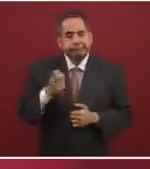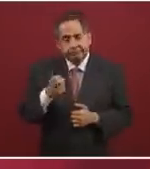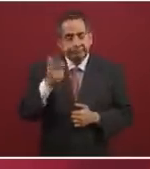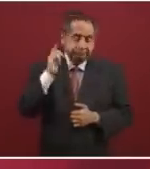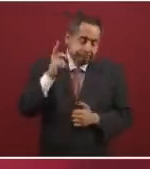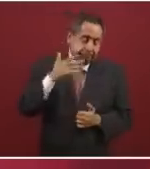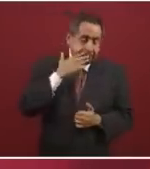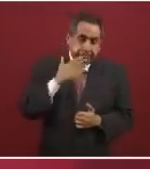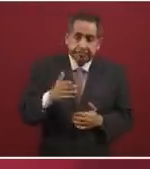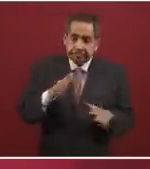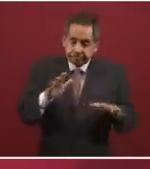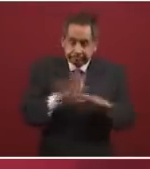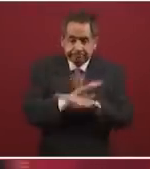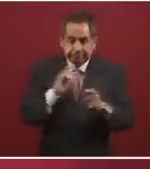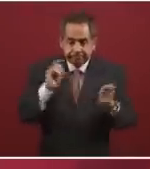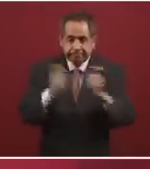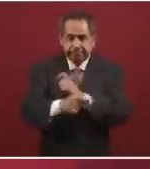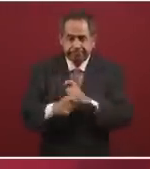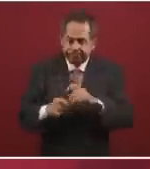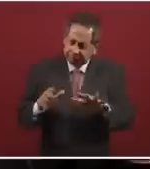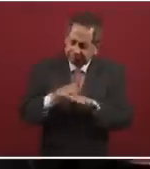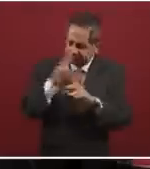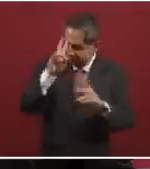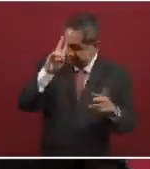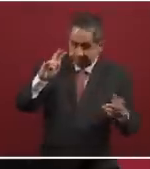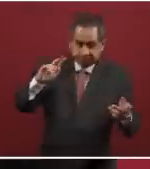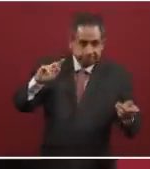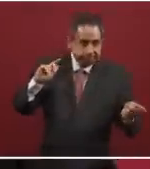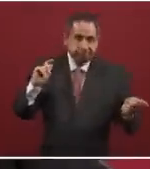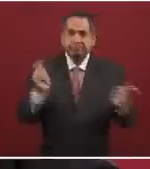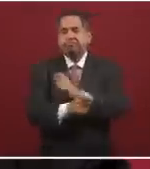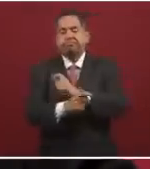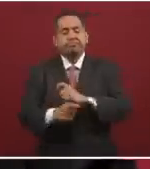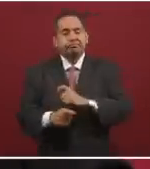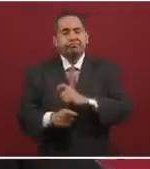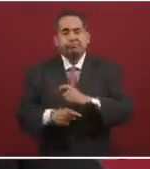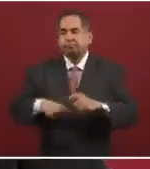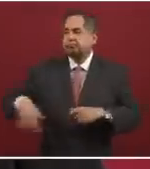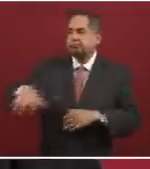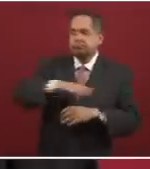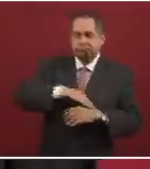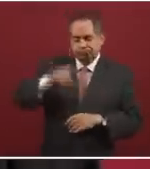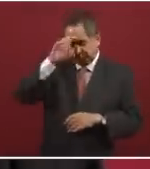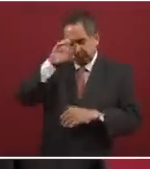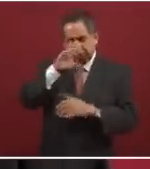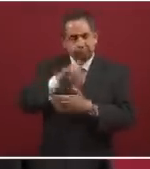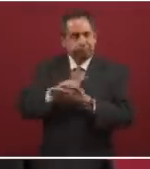realmente una revolución de conciencia